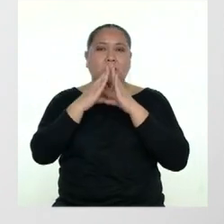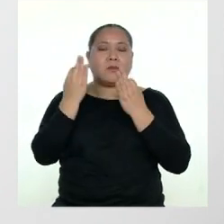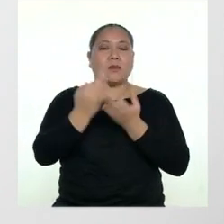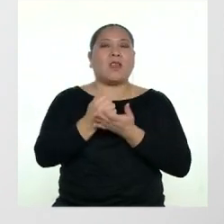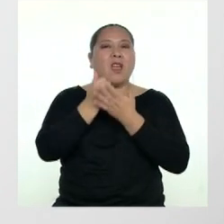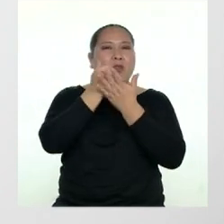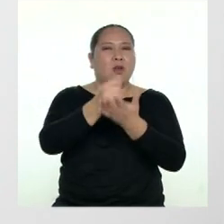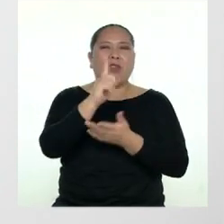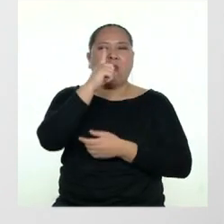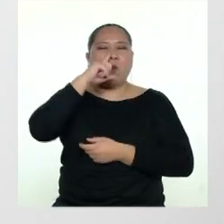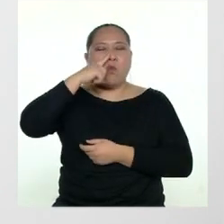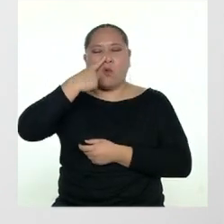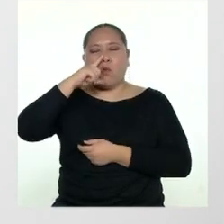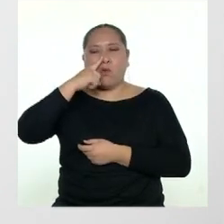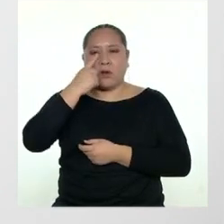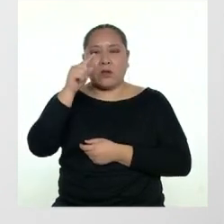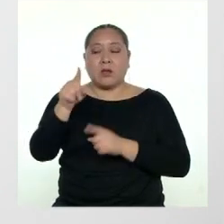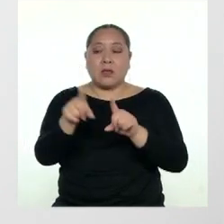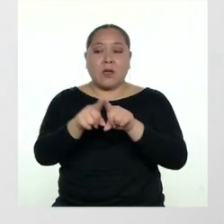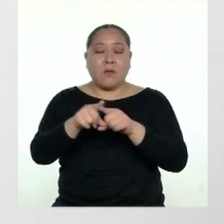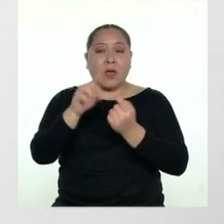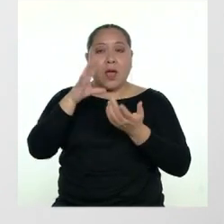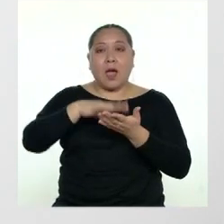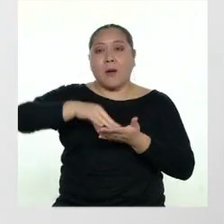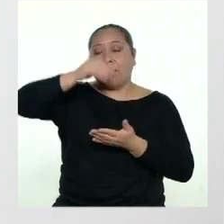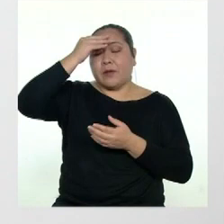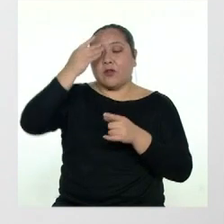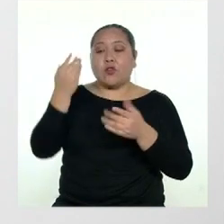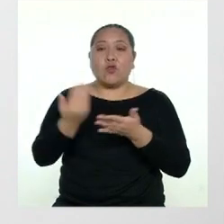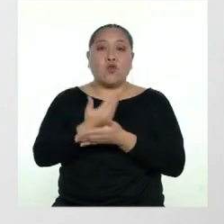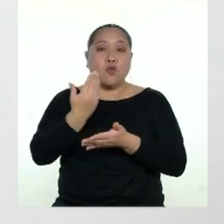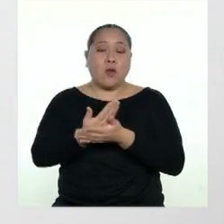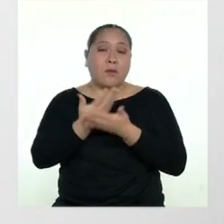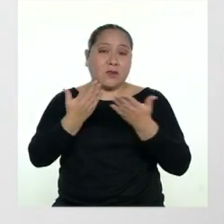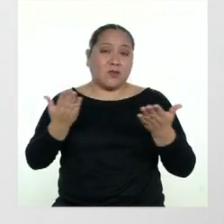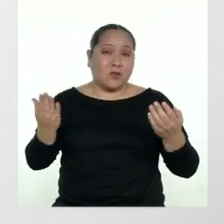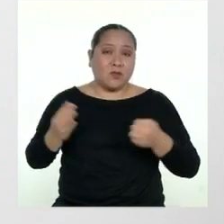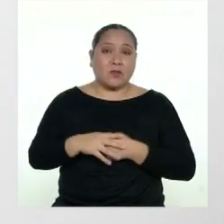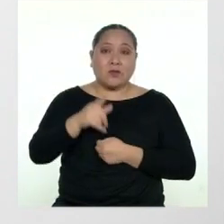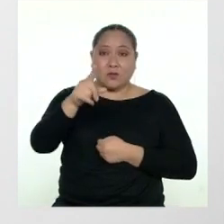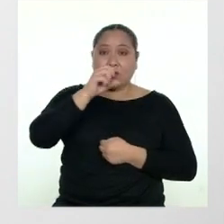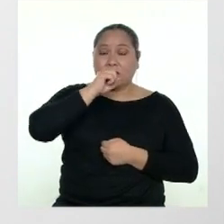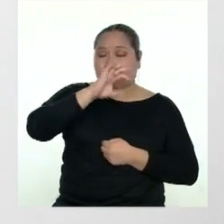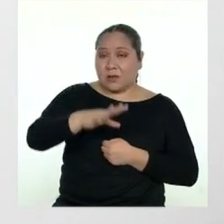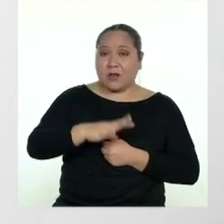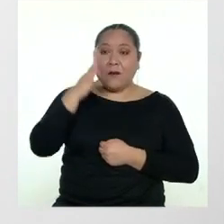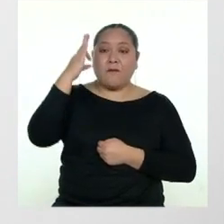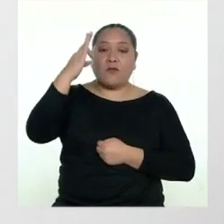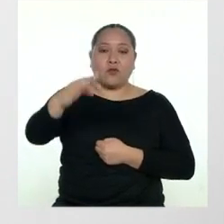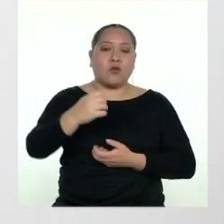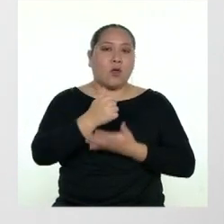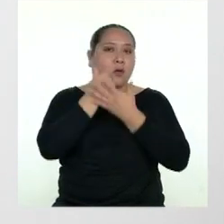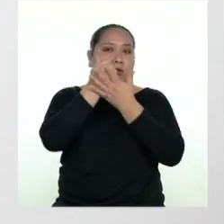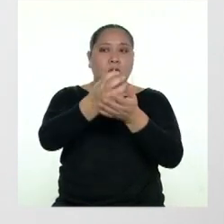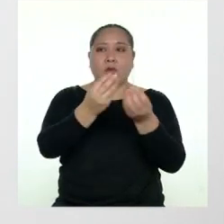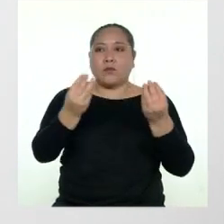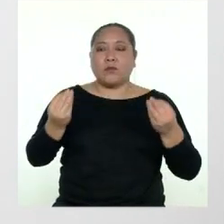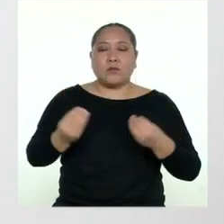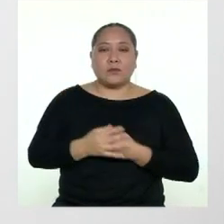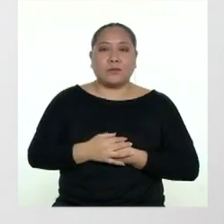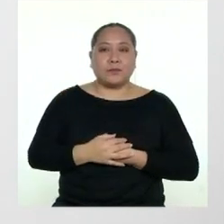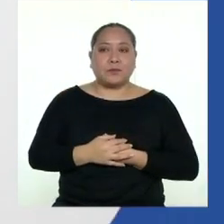no aburrirnos y al mismo tiempo aprendemos nuevas destrezas, que como bien mencionaste, a futuro nos serán de mucha